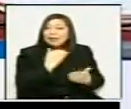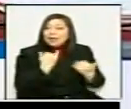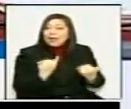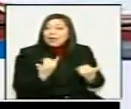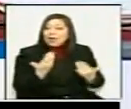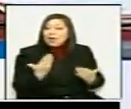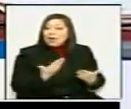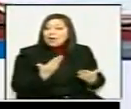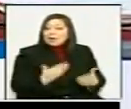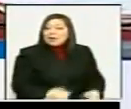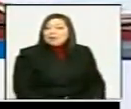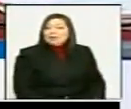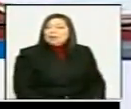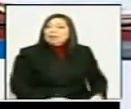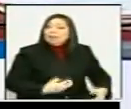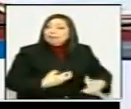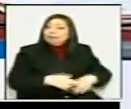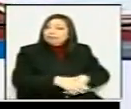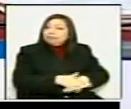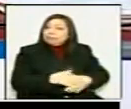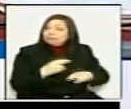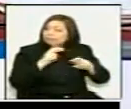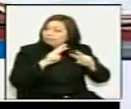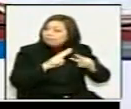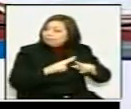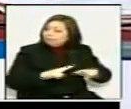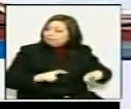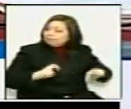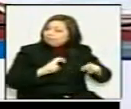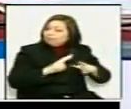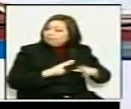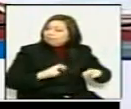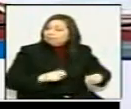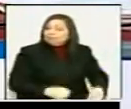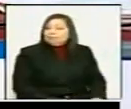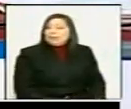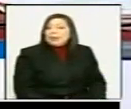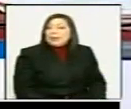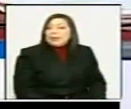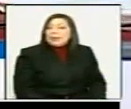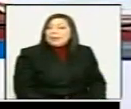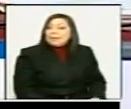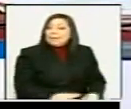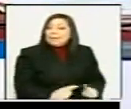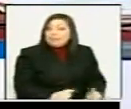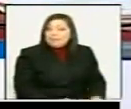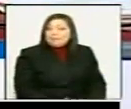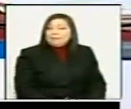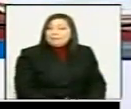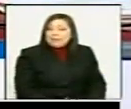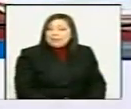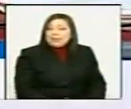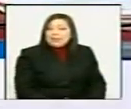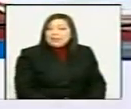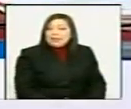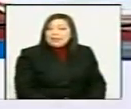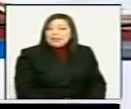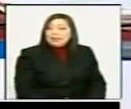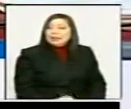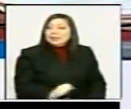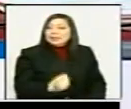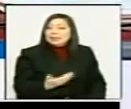día con procesos de investigación por corrupción y por